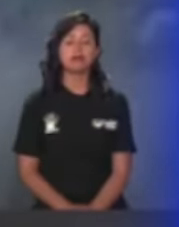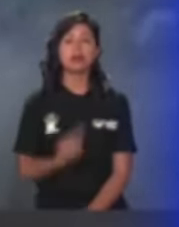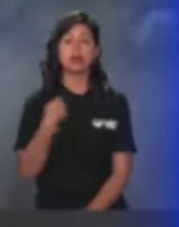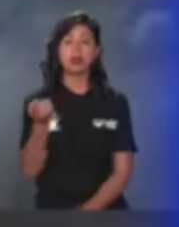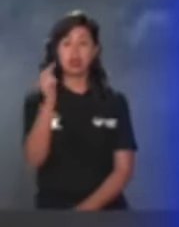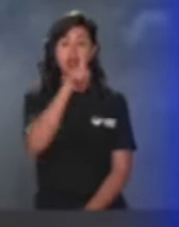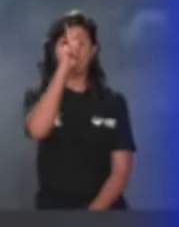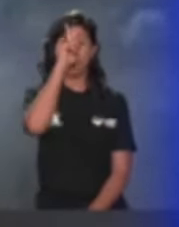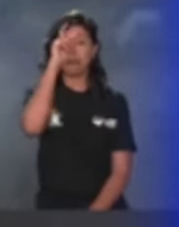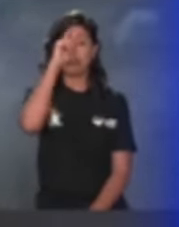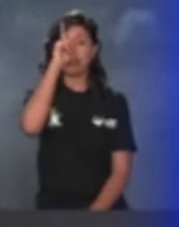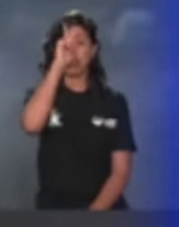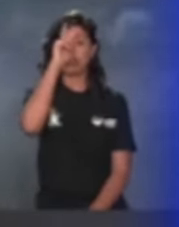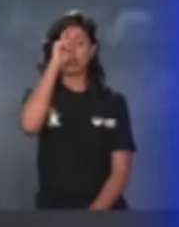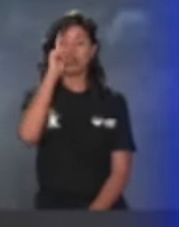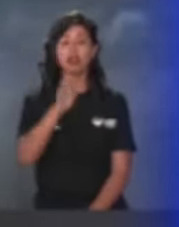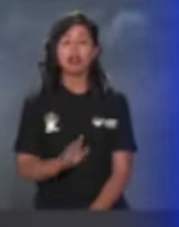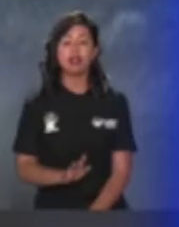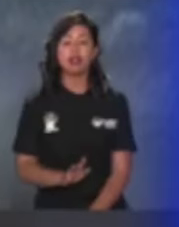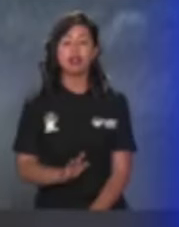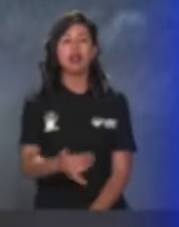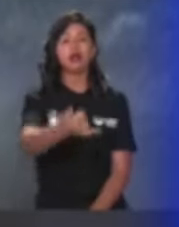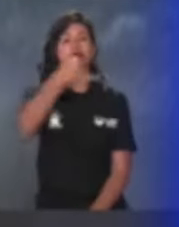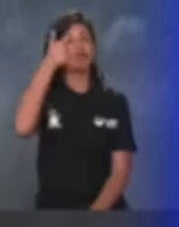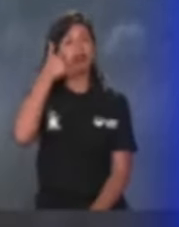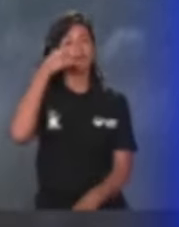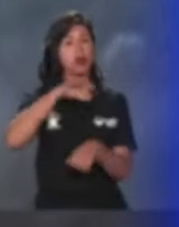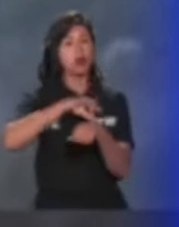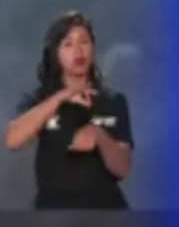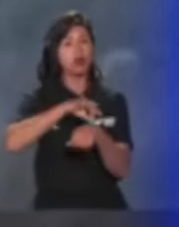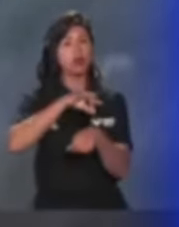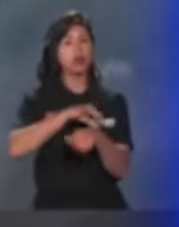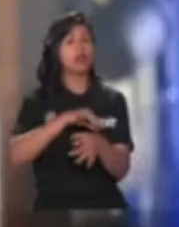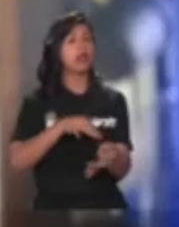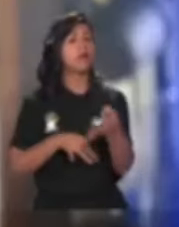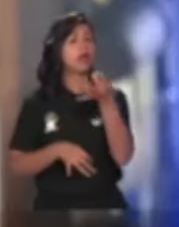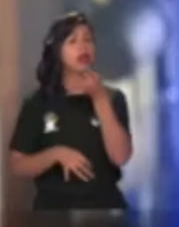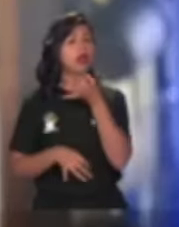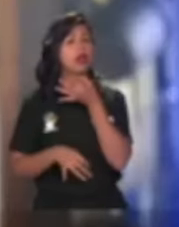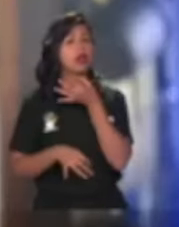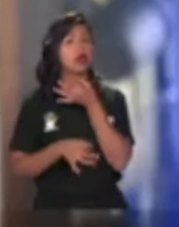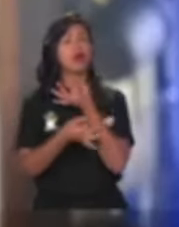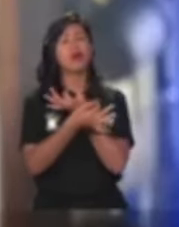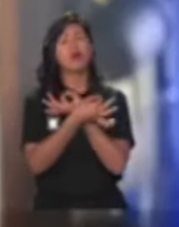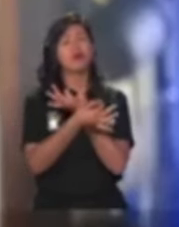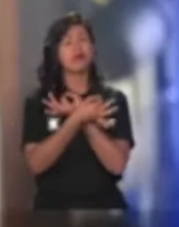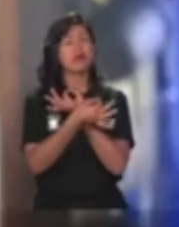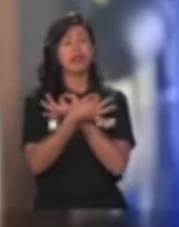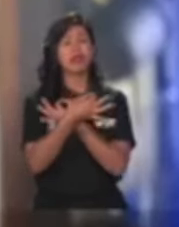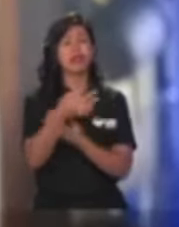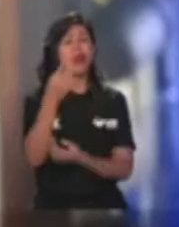Llegué al hospital y me llamó la doctora. Mira, me dijo, tu esposa le dio un infarto, me dijo,